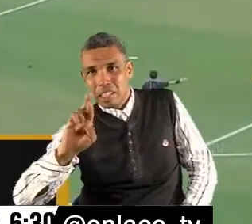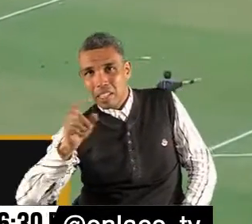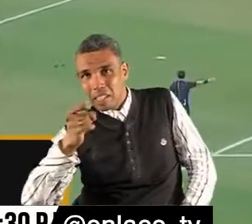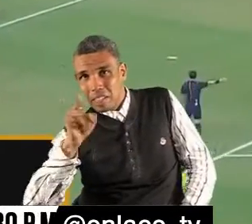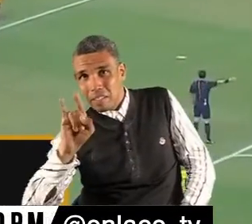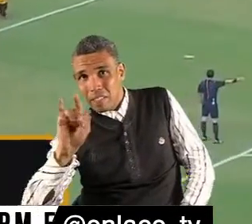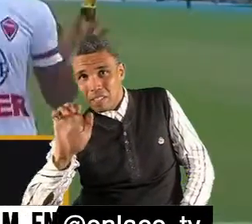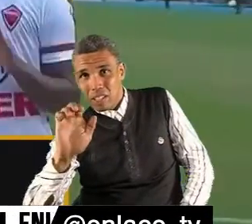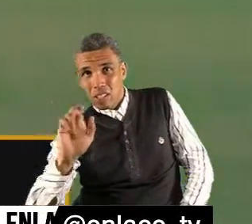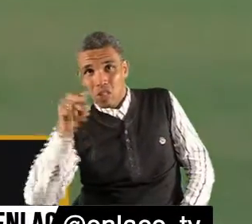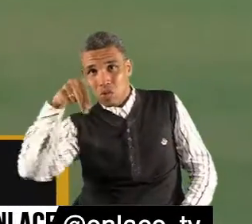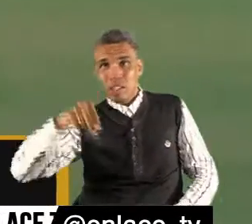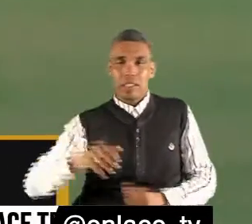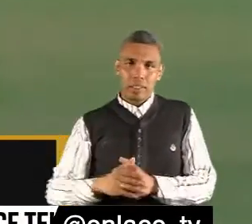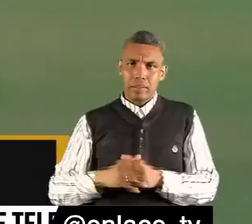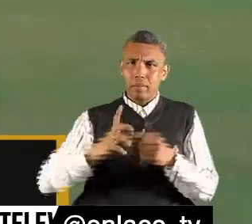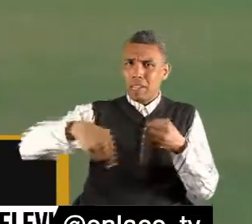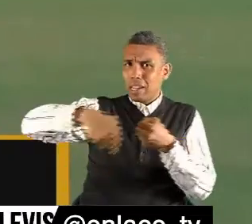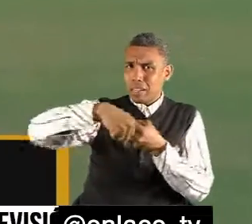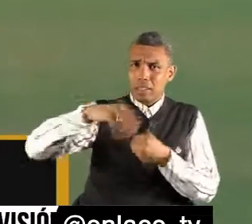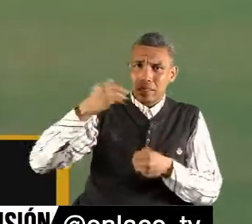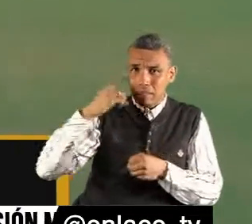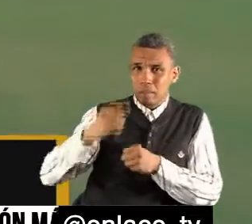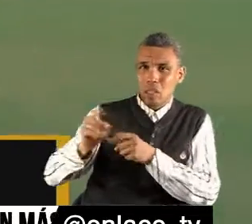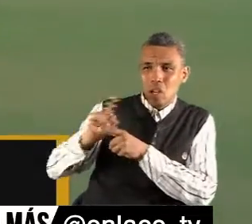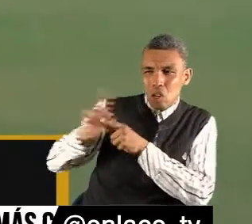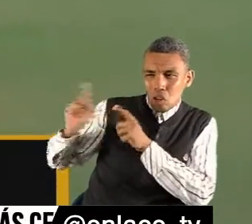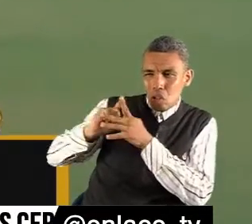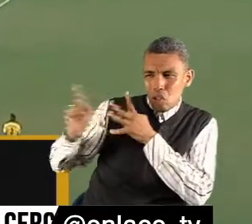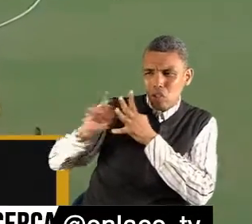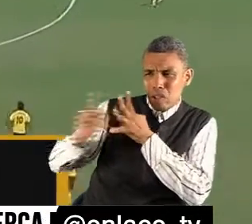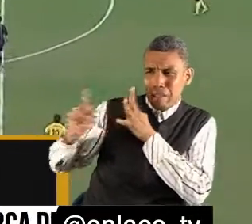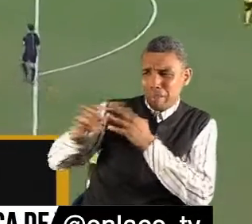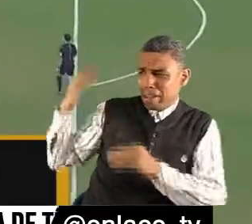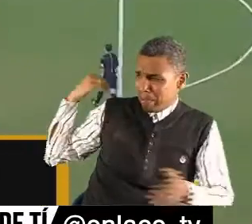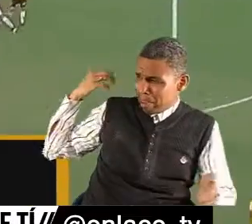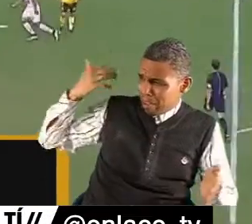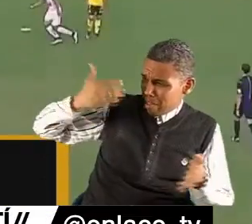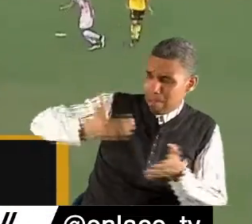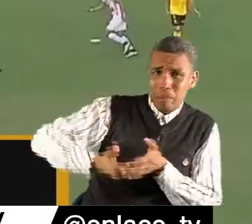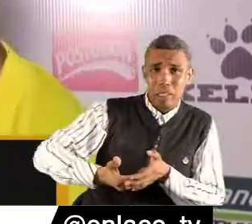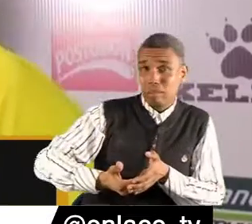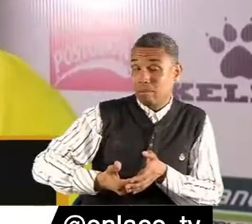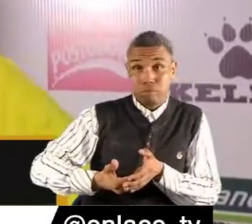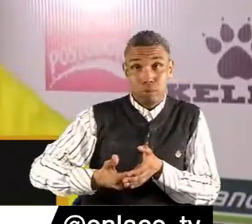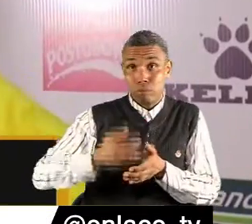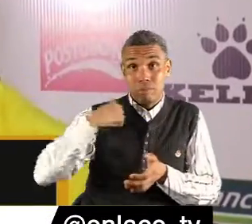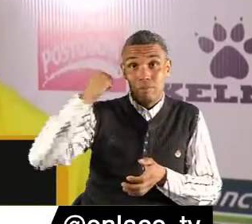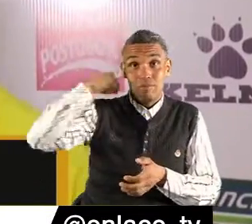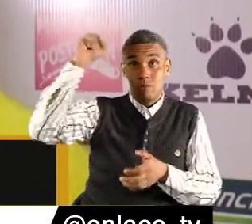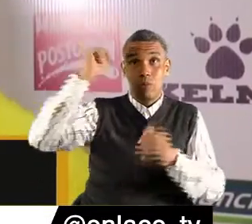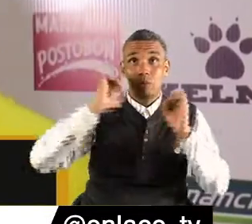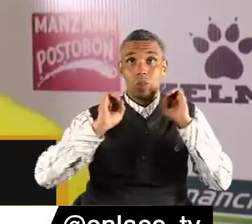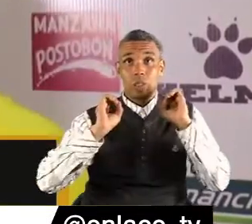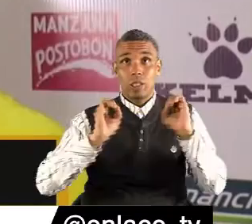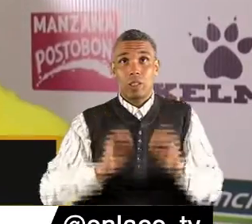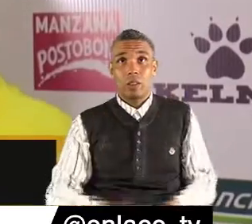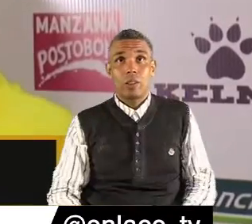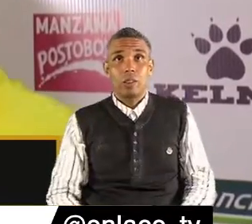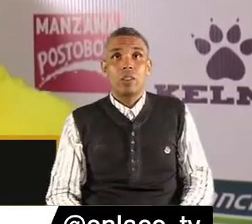El onceno aurinegro completa 8 fechas sin conocer la victoria en el Villa Zapata. No me siento tranquilo